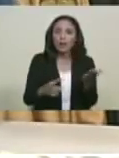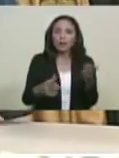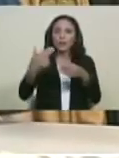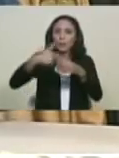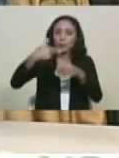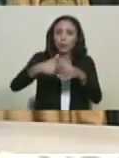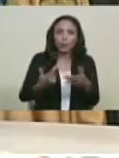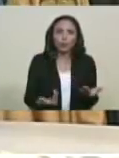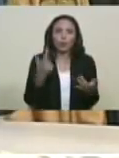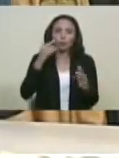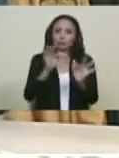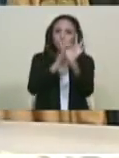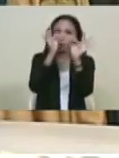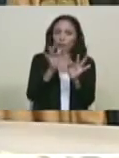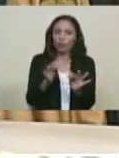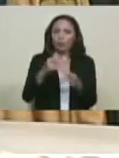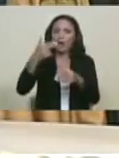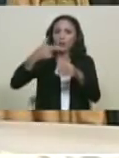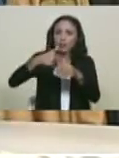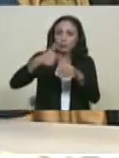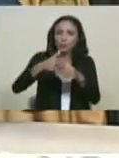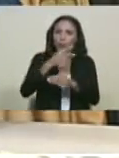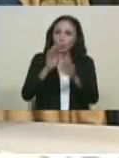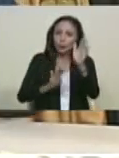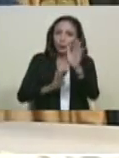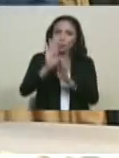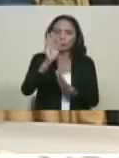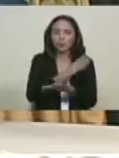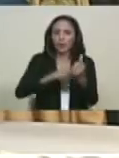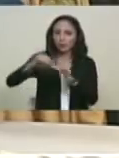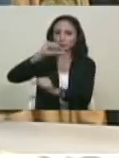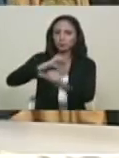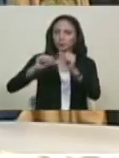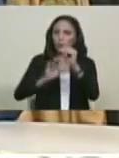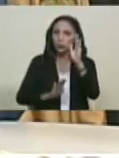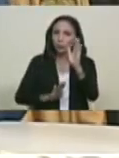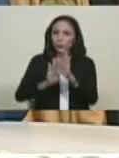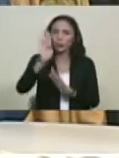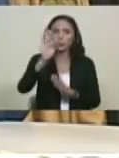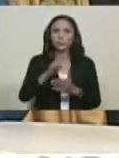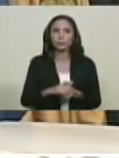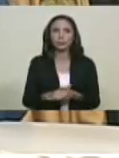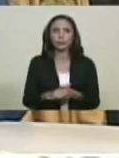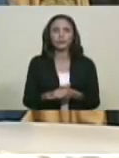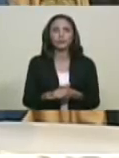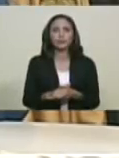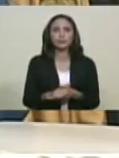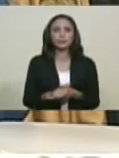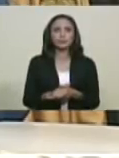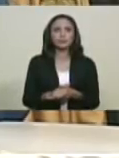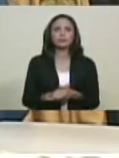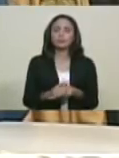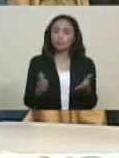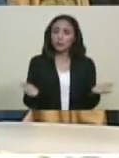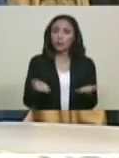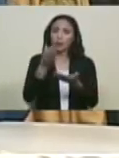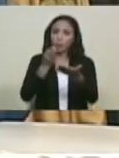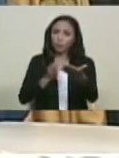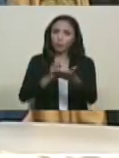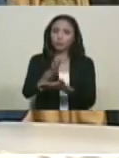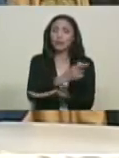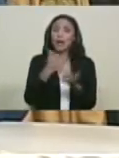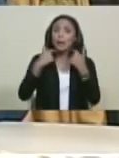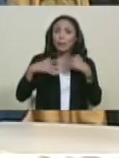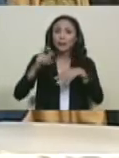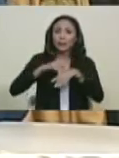el modelo revolucionario podemos ganar ganar y aumentar la producción petrolera avancen compañeros no pierden